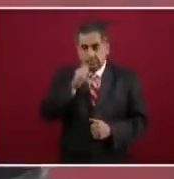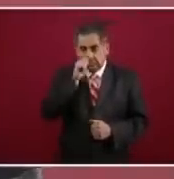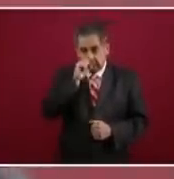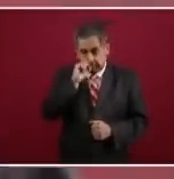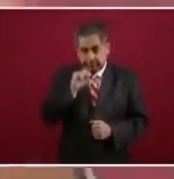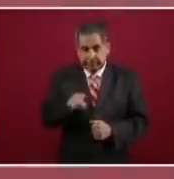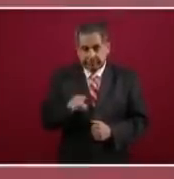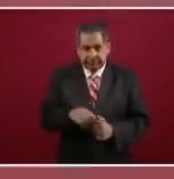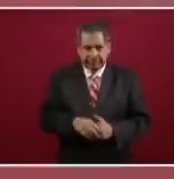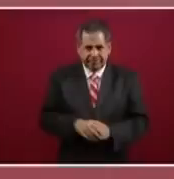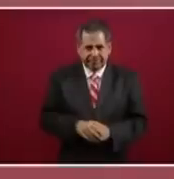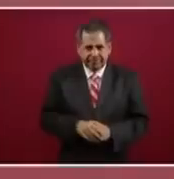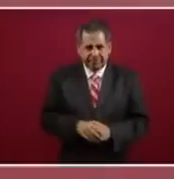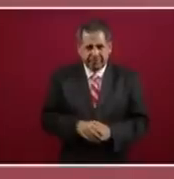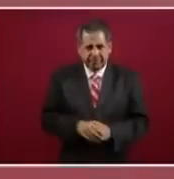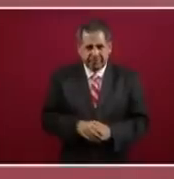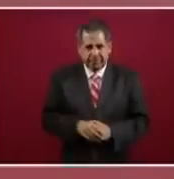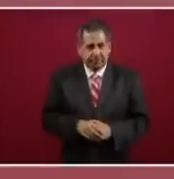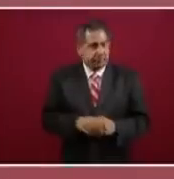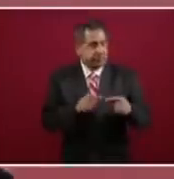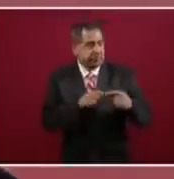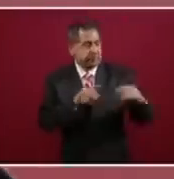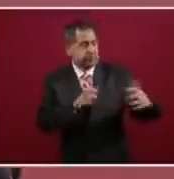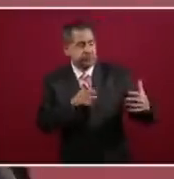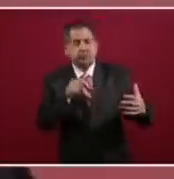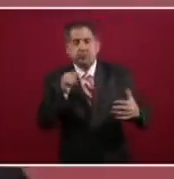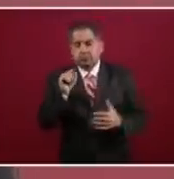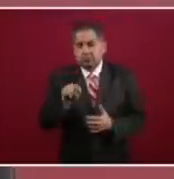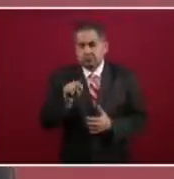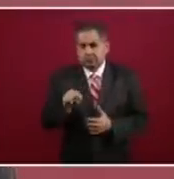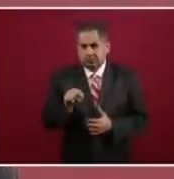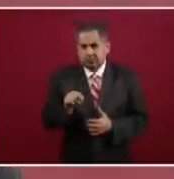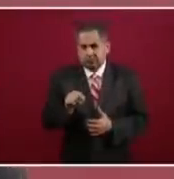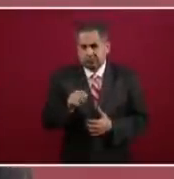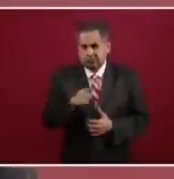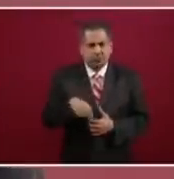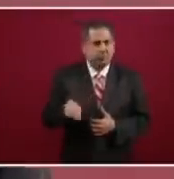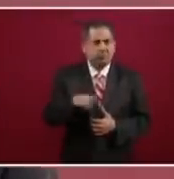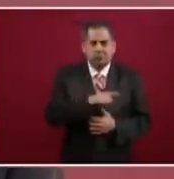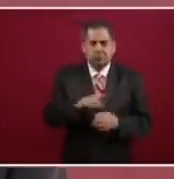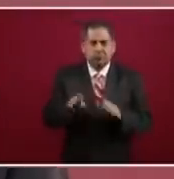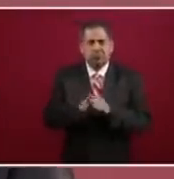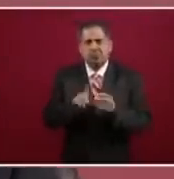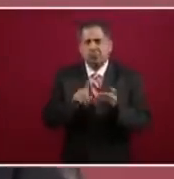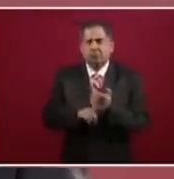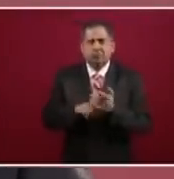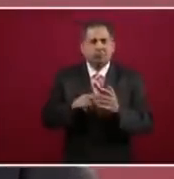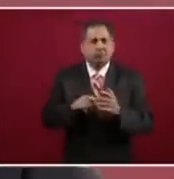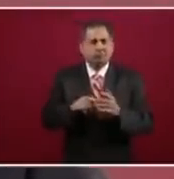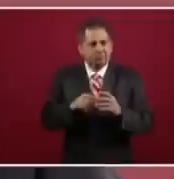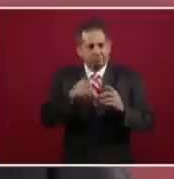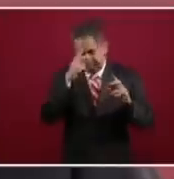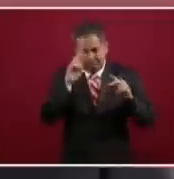y los opositores aunque están como desquiciados